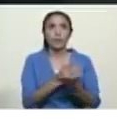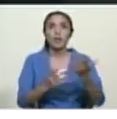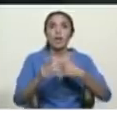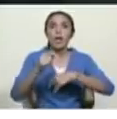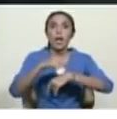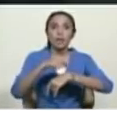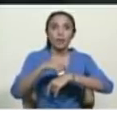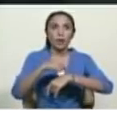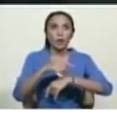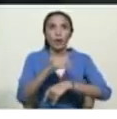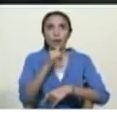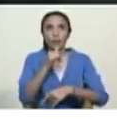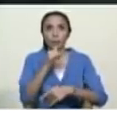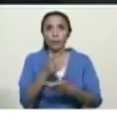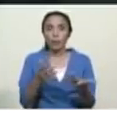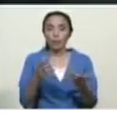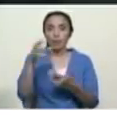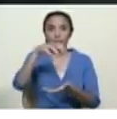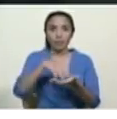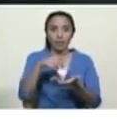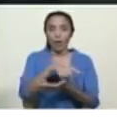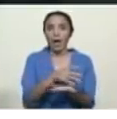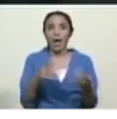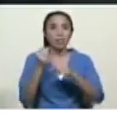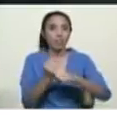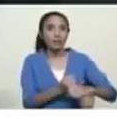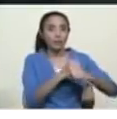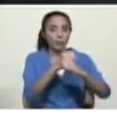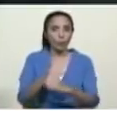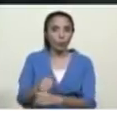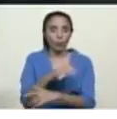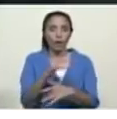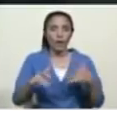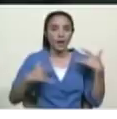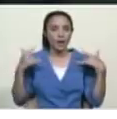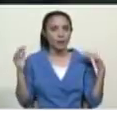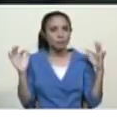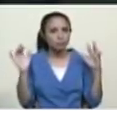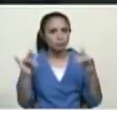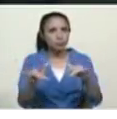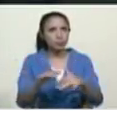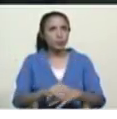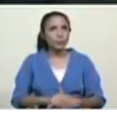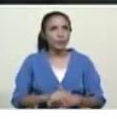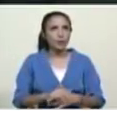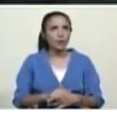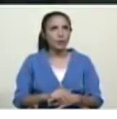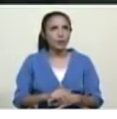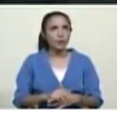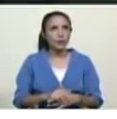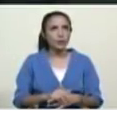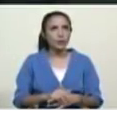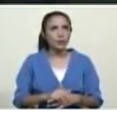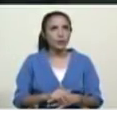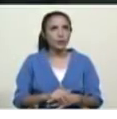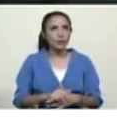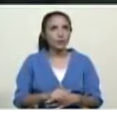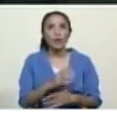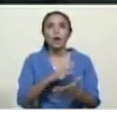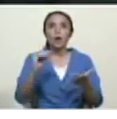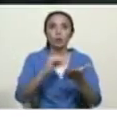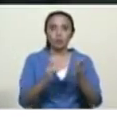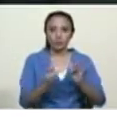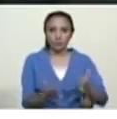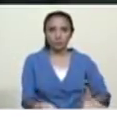ahora les comentamos que desde el estado del Tamacuro, durante una concentración, de inmediato nos trasladamos